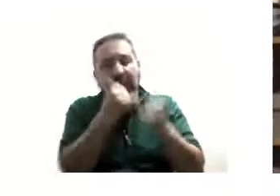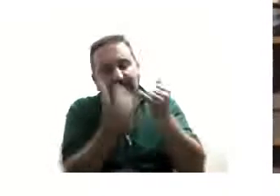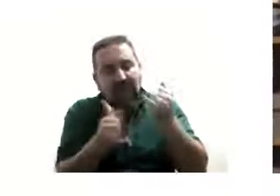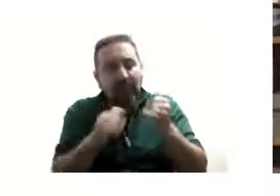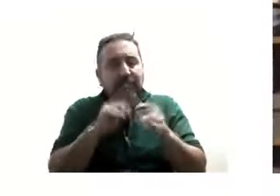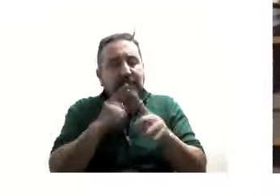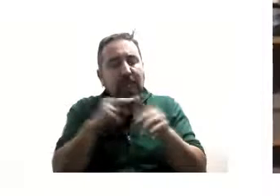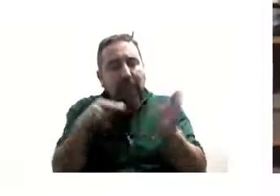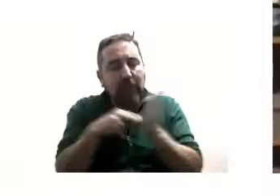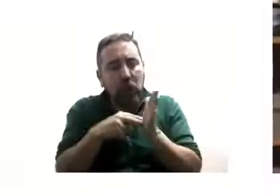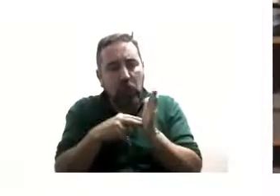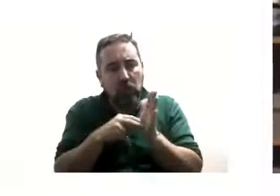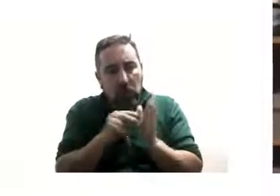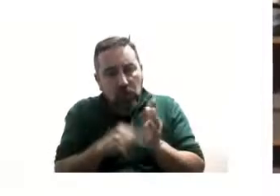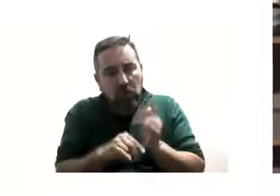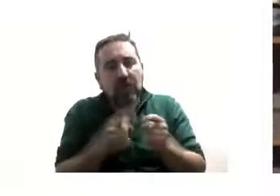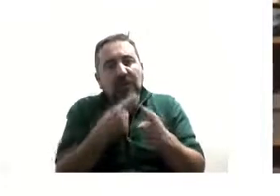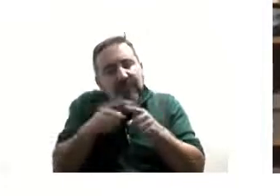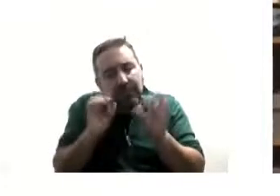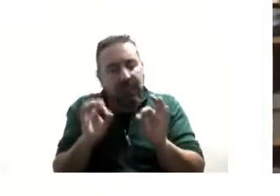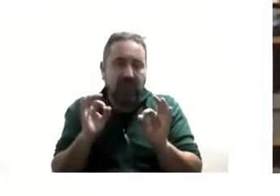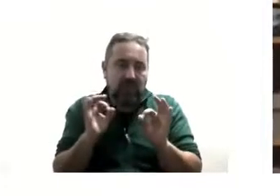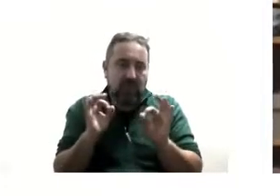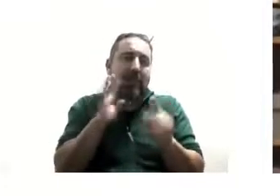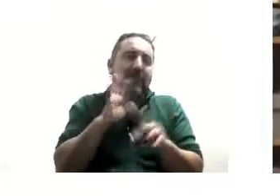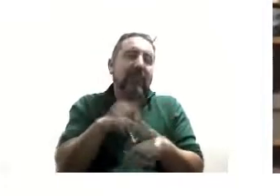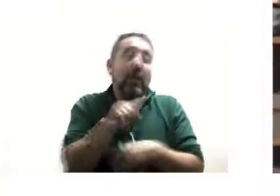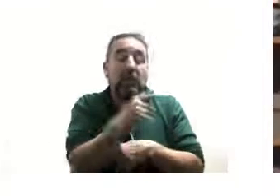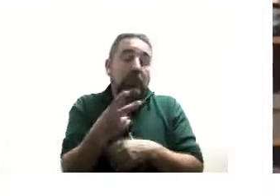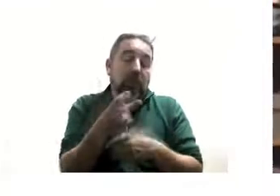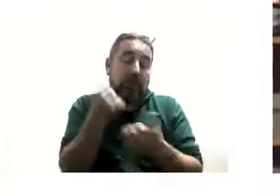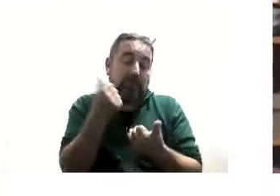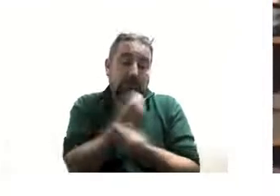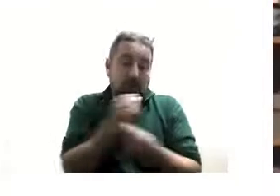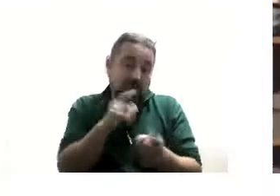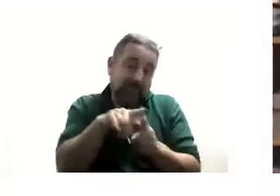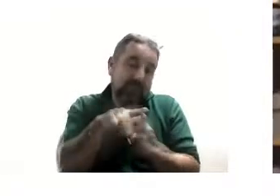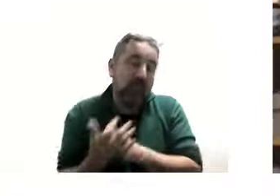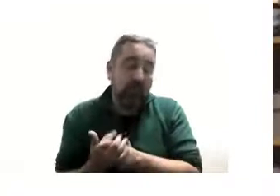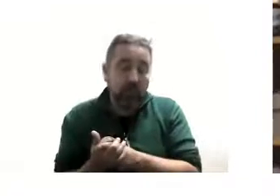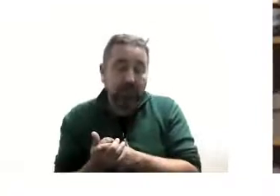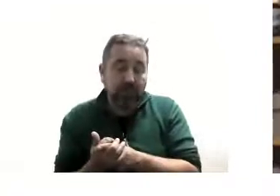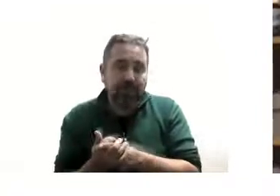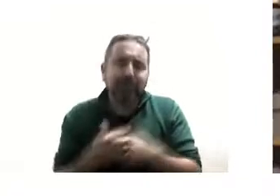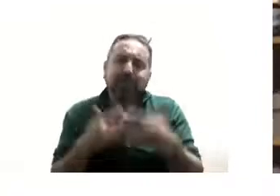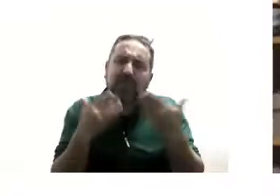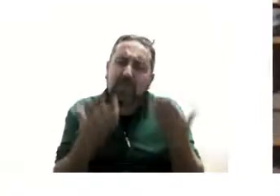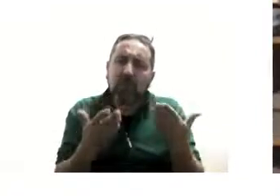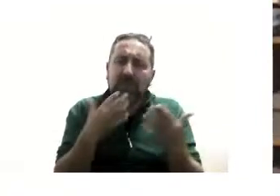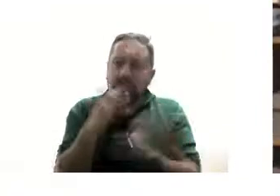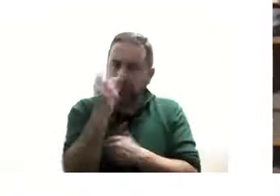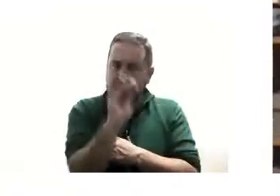específicas de distintos tamaños para tener el mejor resultado posible en esas condiciones, ¿no? Entonces, esa sería la primera pregunta.